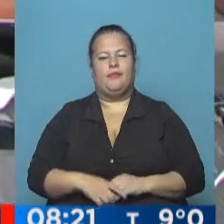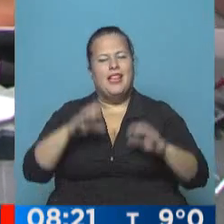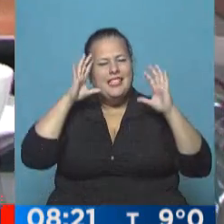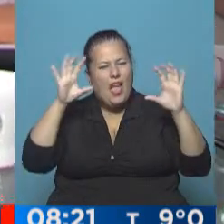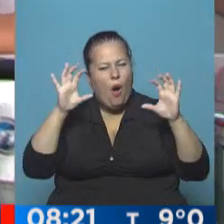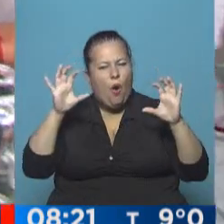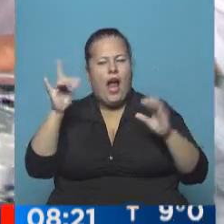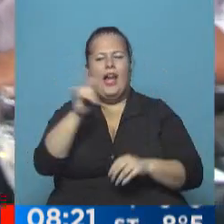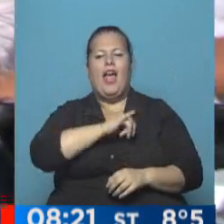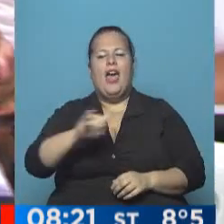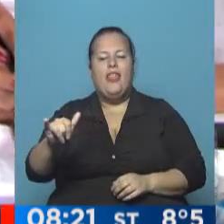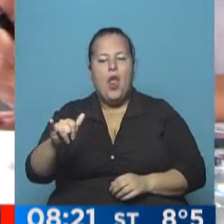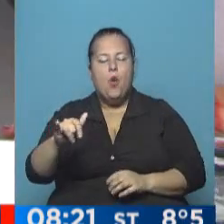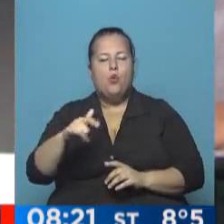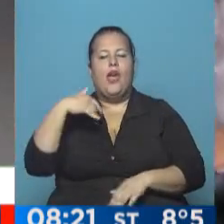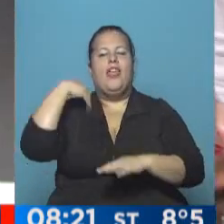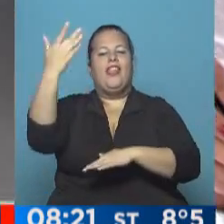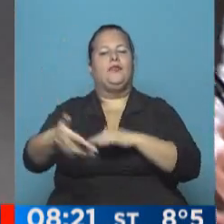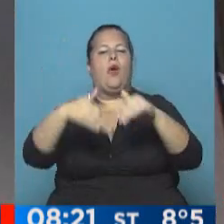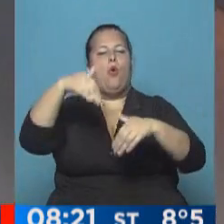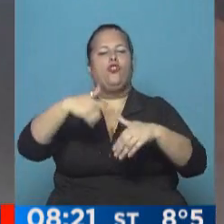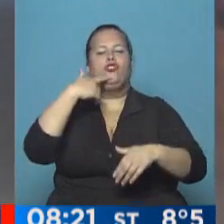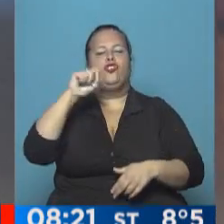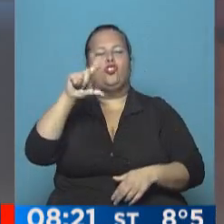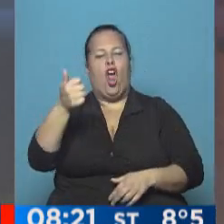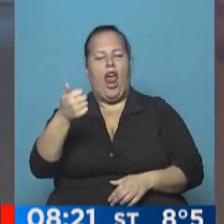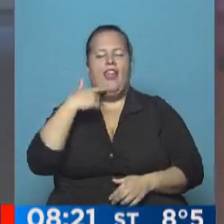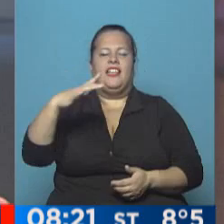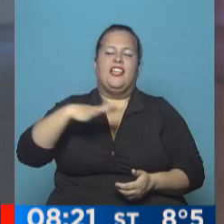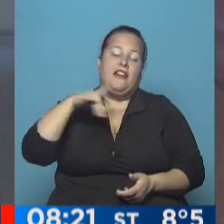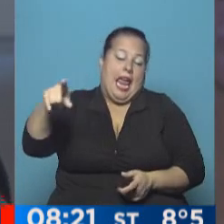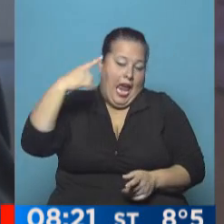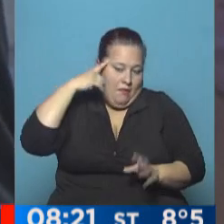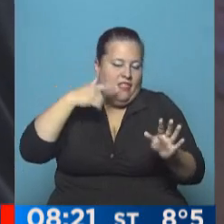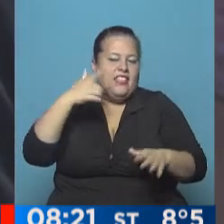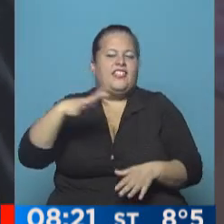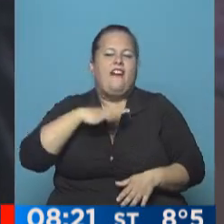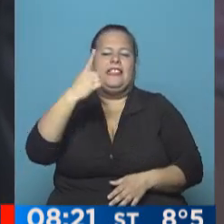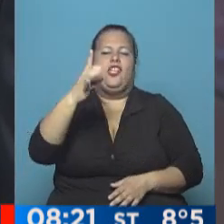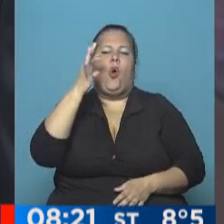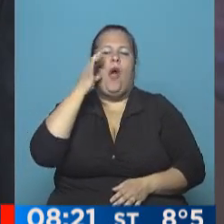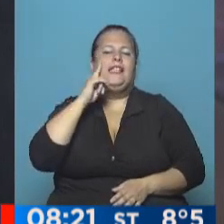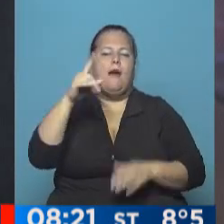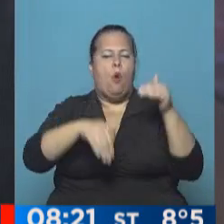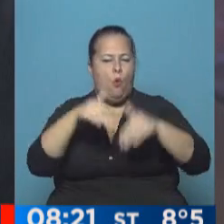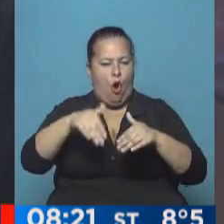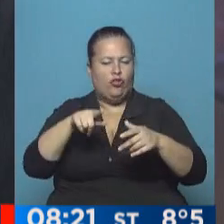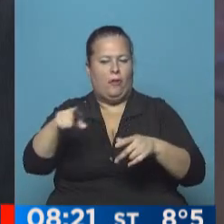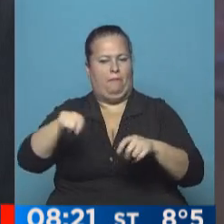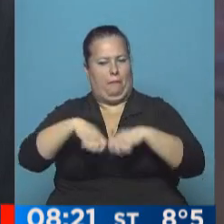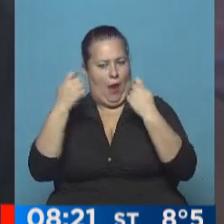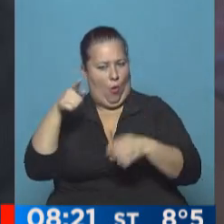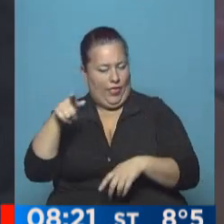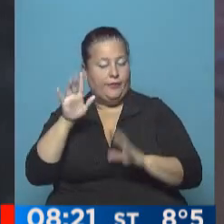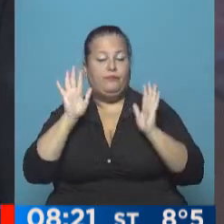¿Se acuerdan de la denuncia post-elección de Felipe Solá que faltaban, según su criterio, unos 140.000 votos que lo perjudicaban